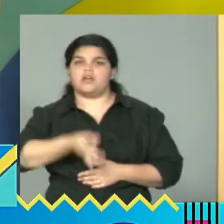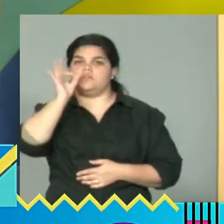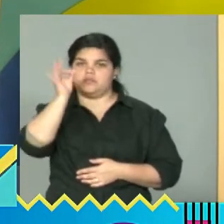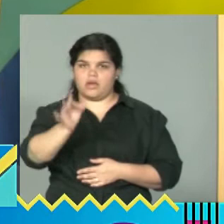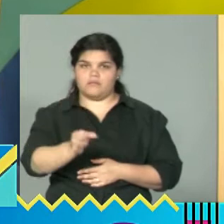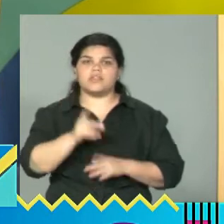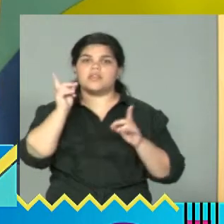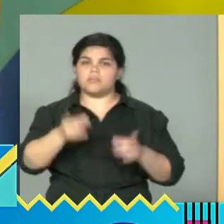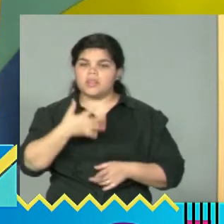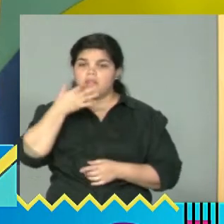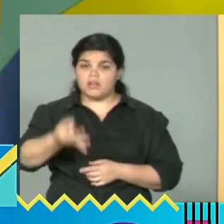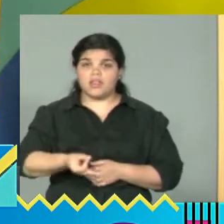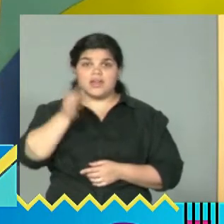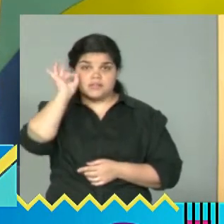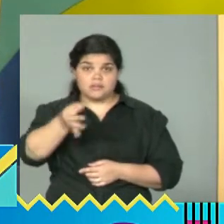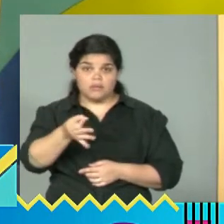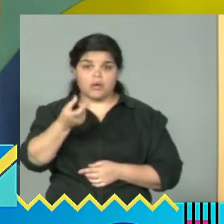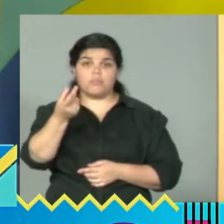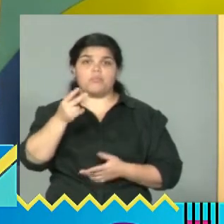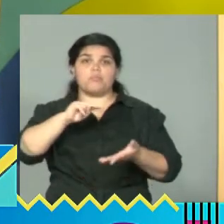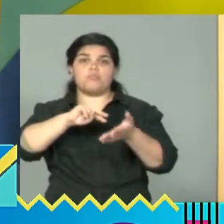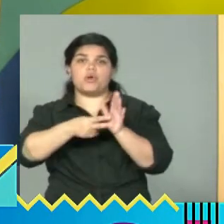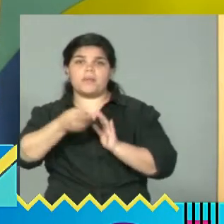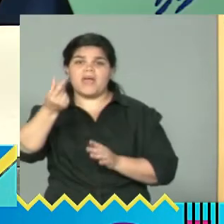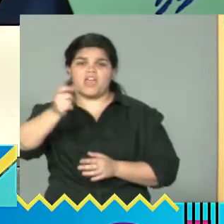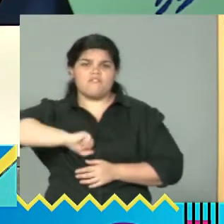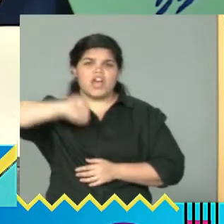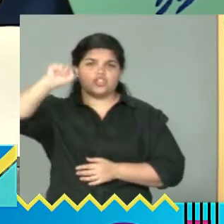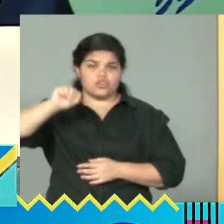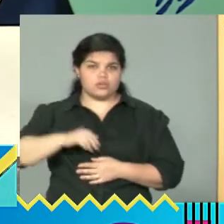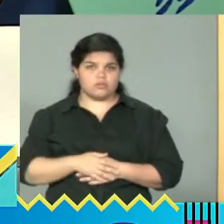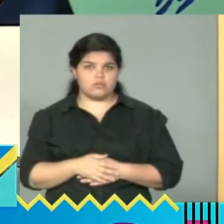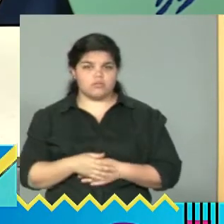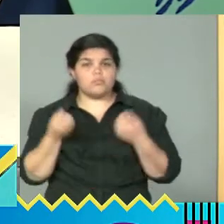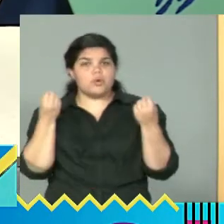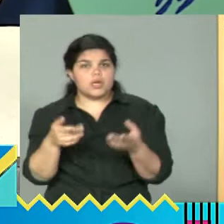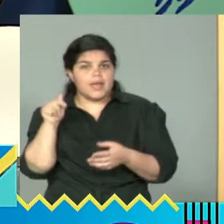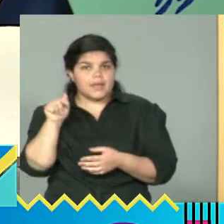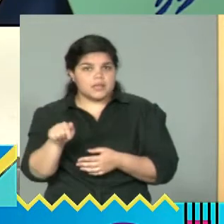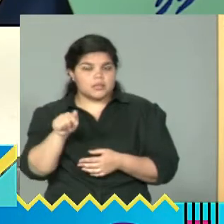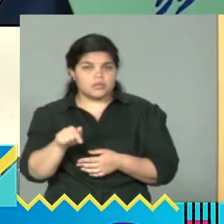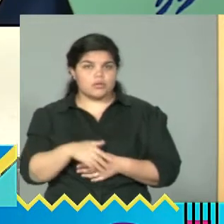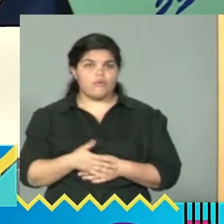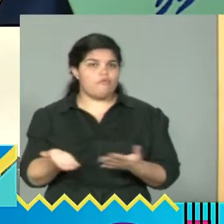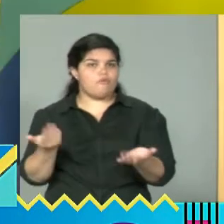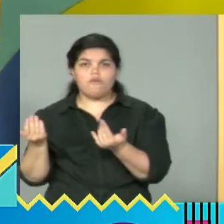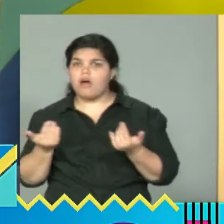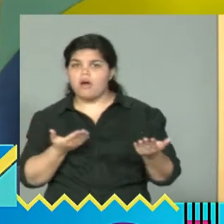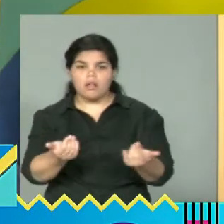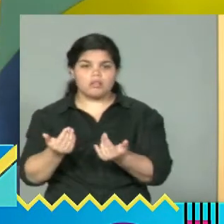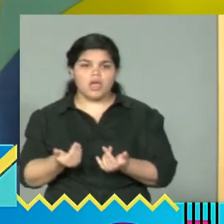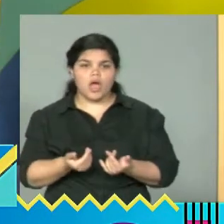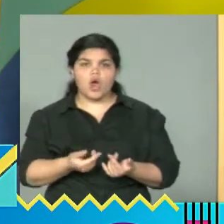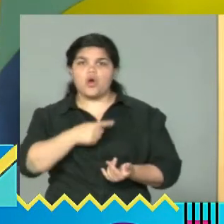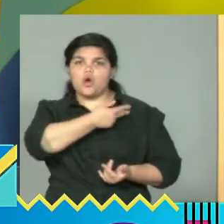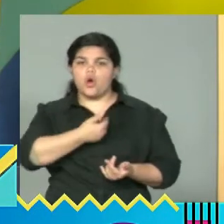problema de inflación grande que está azuzado también por esta falta de puntería del